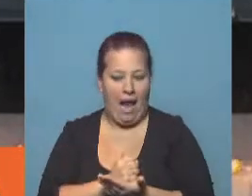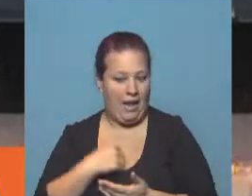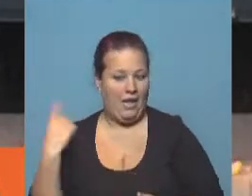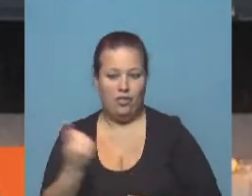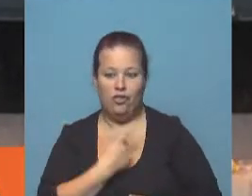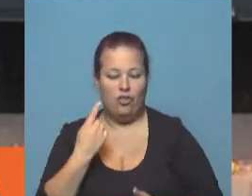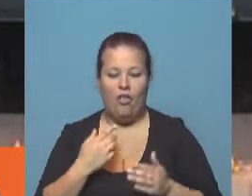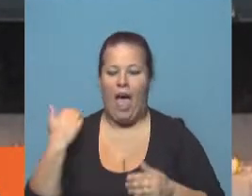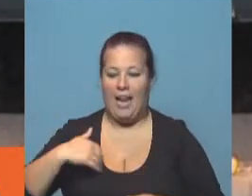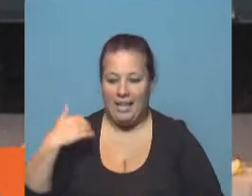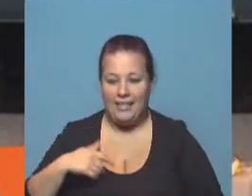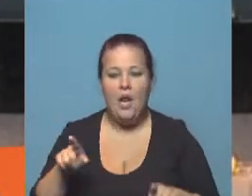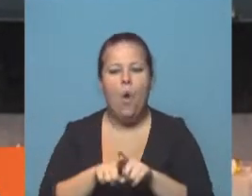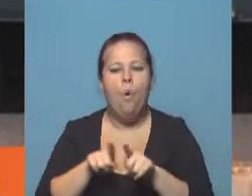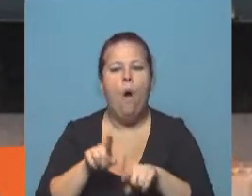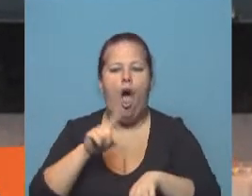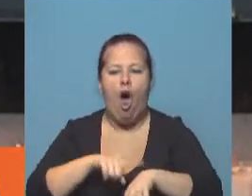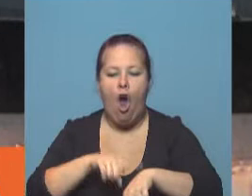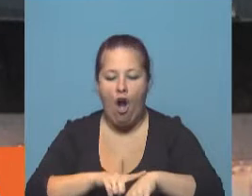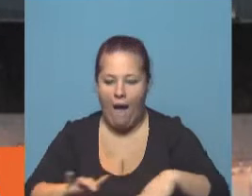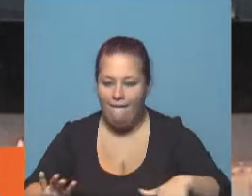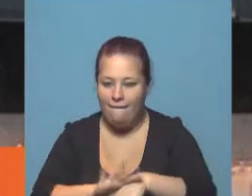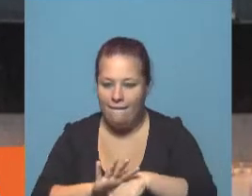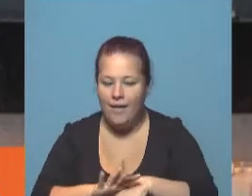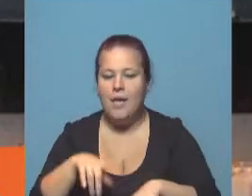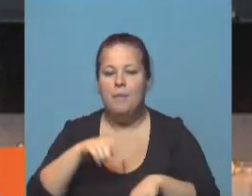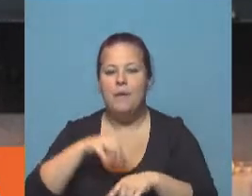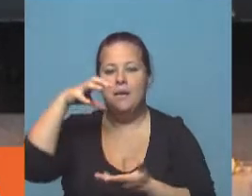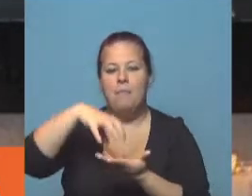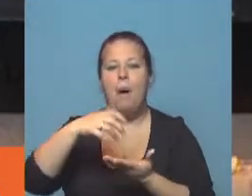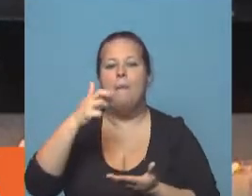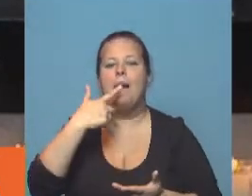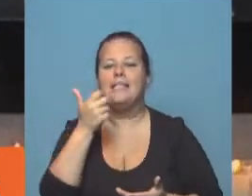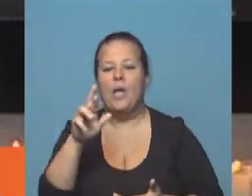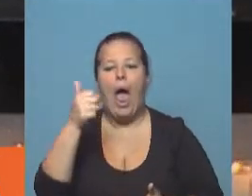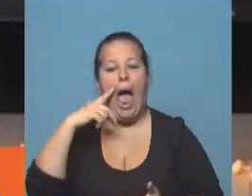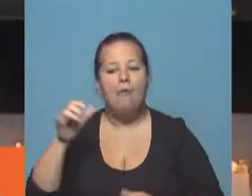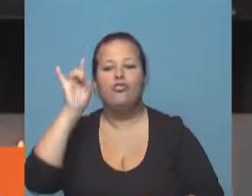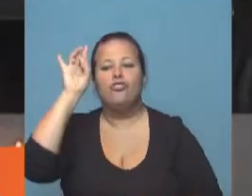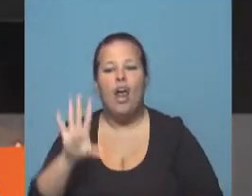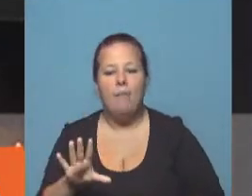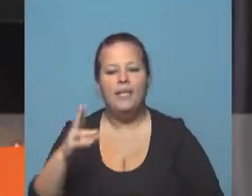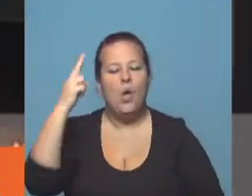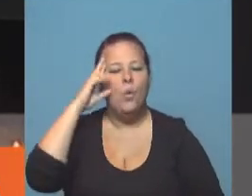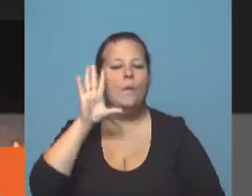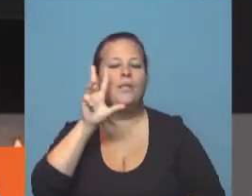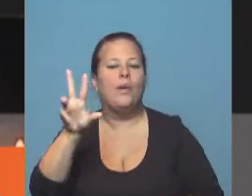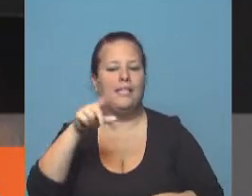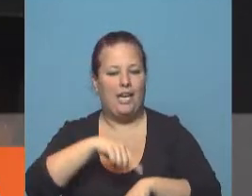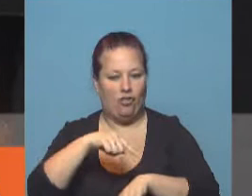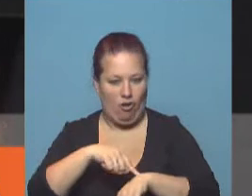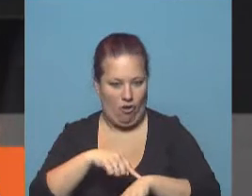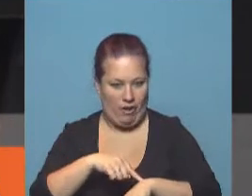de la patria, como aquel reloj de la estación Pasteur AMIA, que solo marca las 9:53.